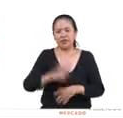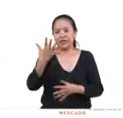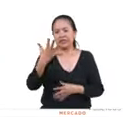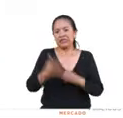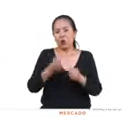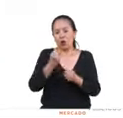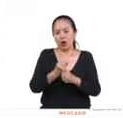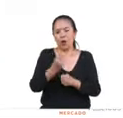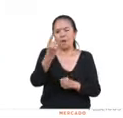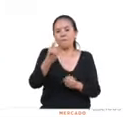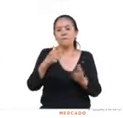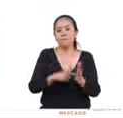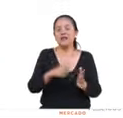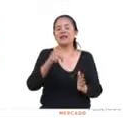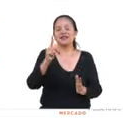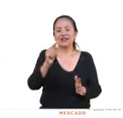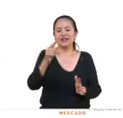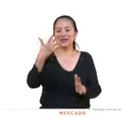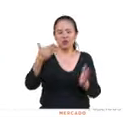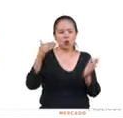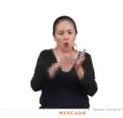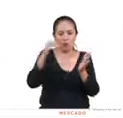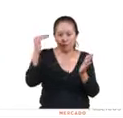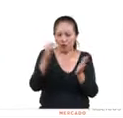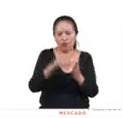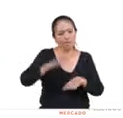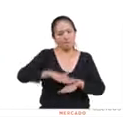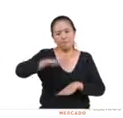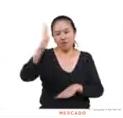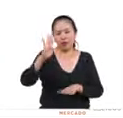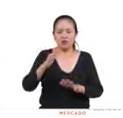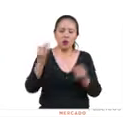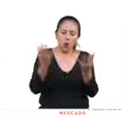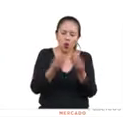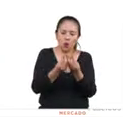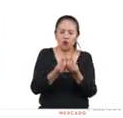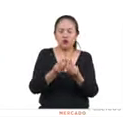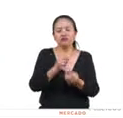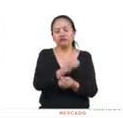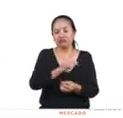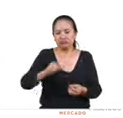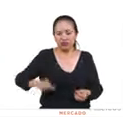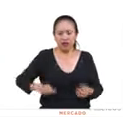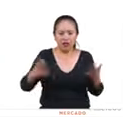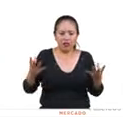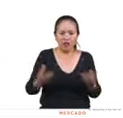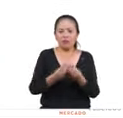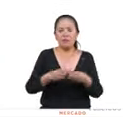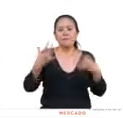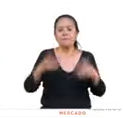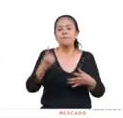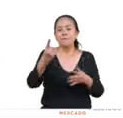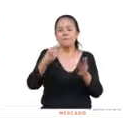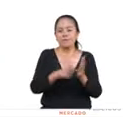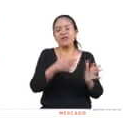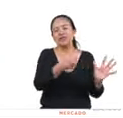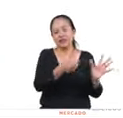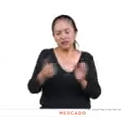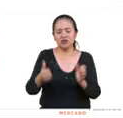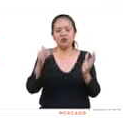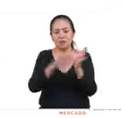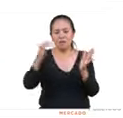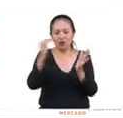5 años, 1.075 millones y en colaboración con las alcaldías alcanzamos la cifra de casi 1.600